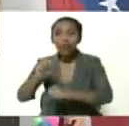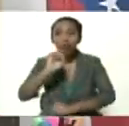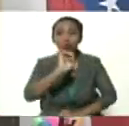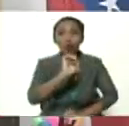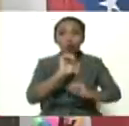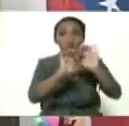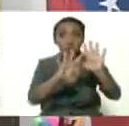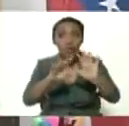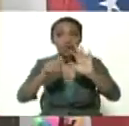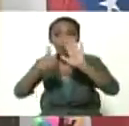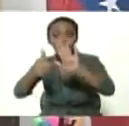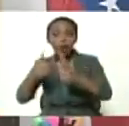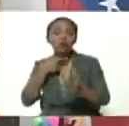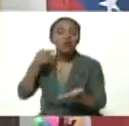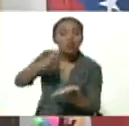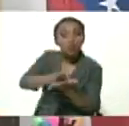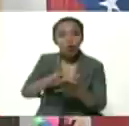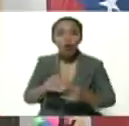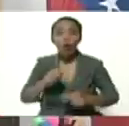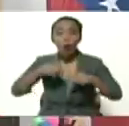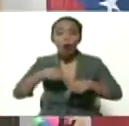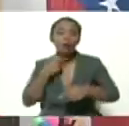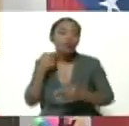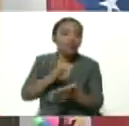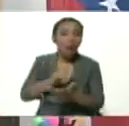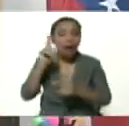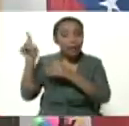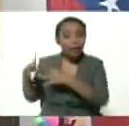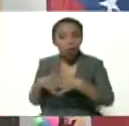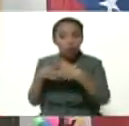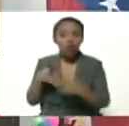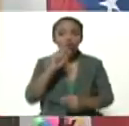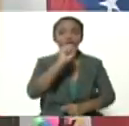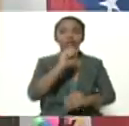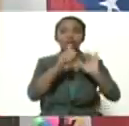696 fallecidos. Hoy fallecieron 143 en Estados Unidos.